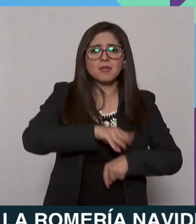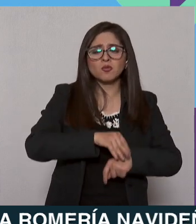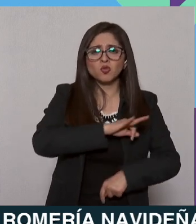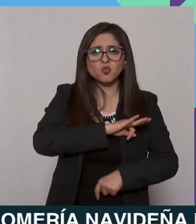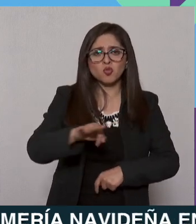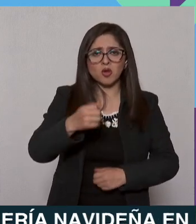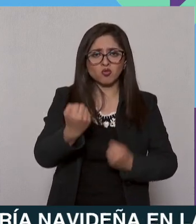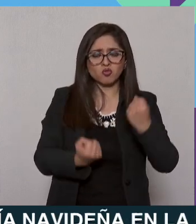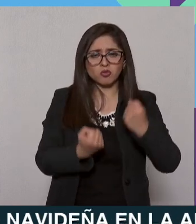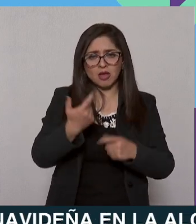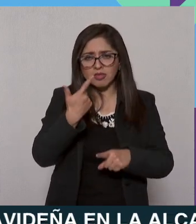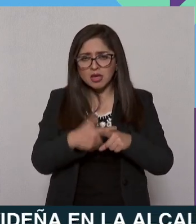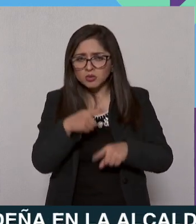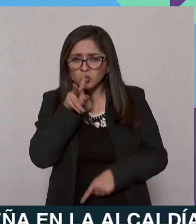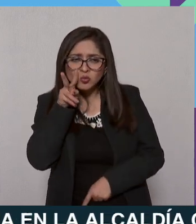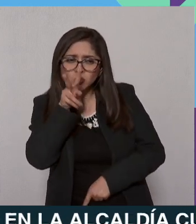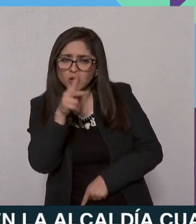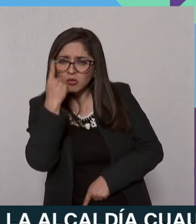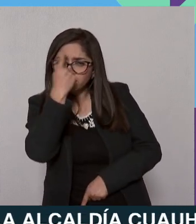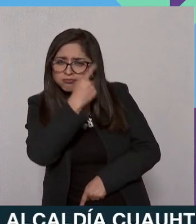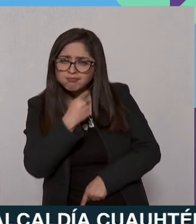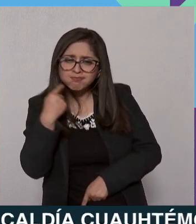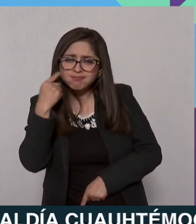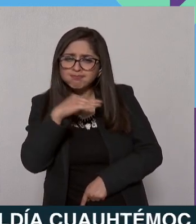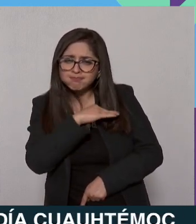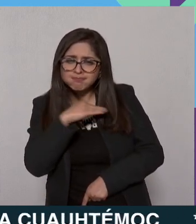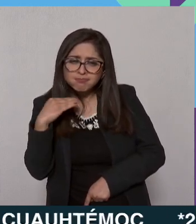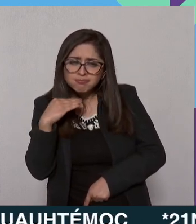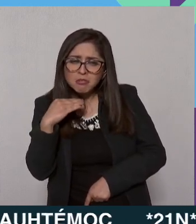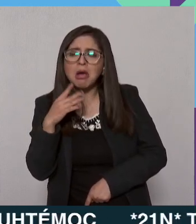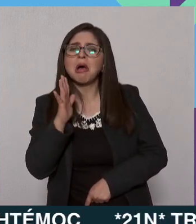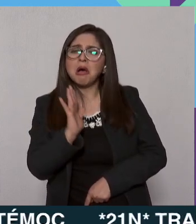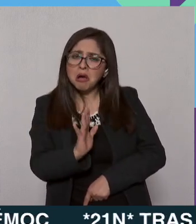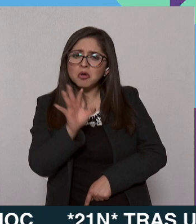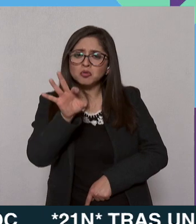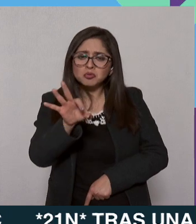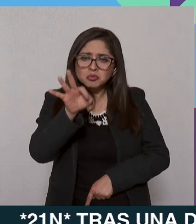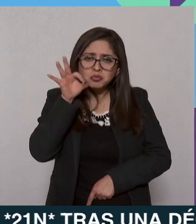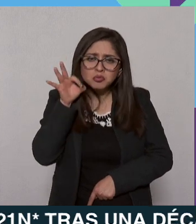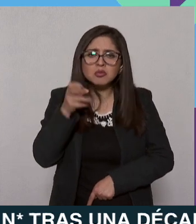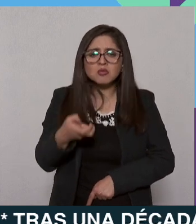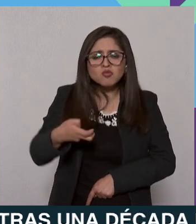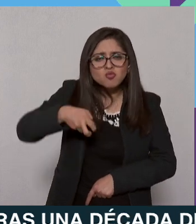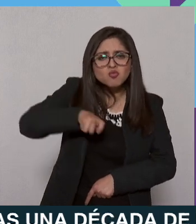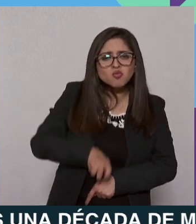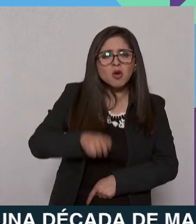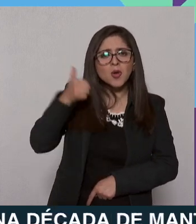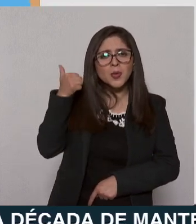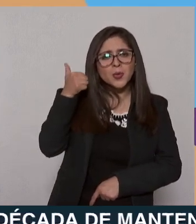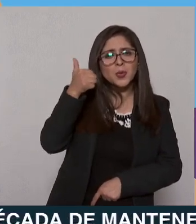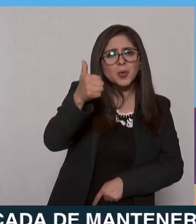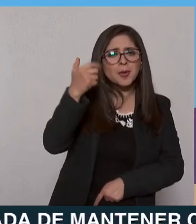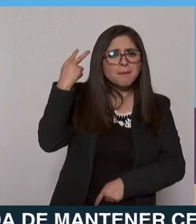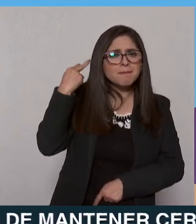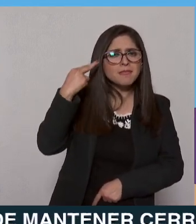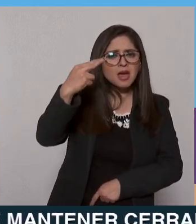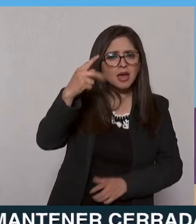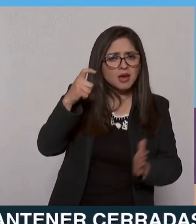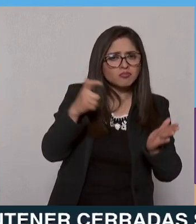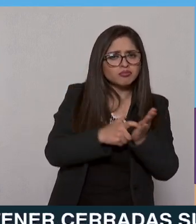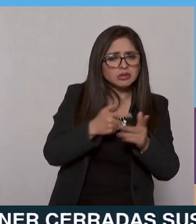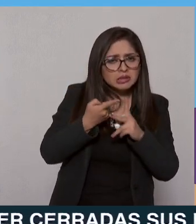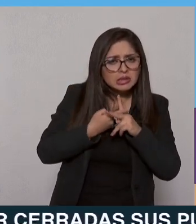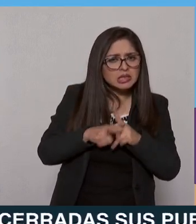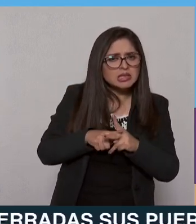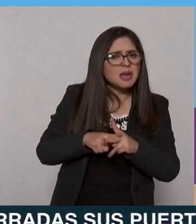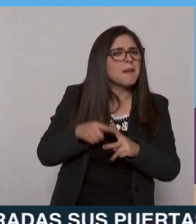Entonces tú puedes ver la fotografía de la persona que está manejando en ese momento, lo puedes seleccionar e iniciar un viaje. ¿Para qué te sirve lo de iniciar un viaje? Te sirve para